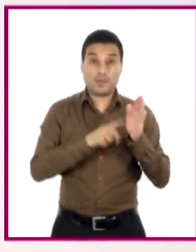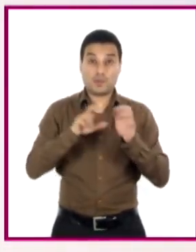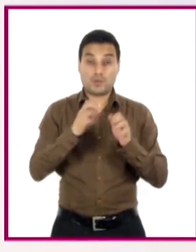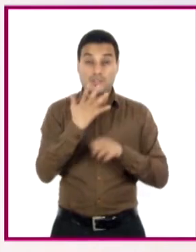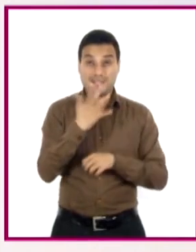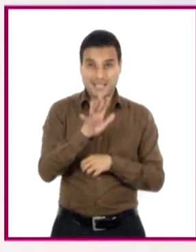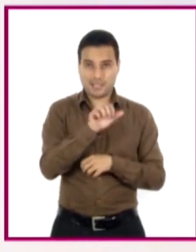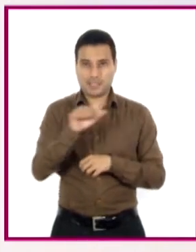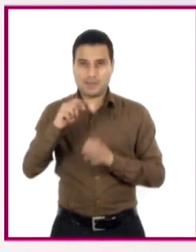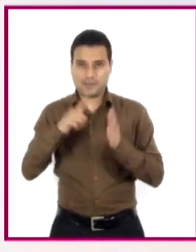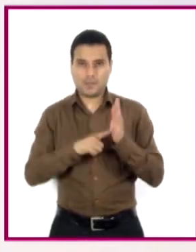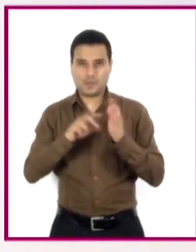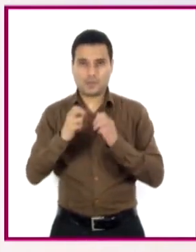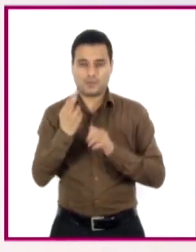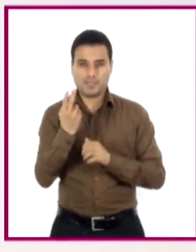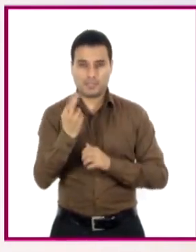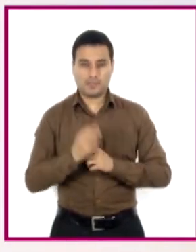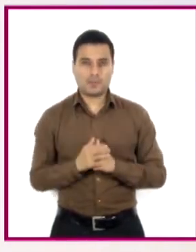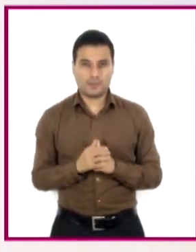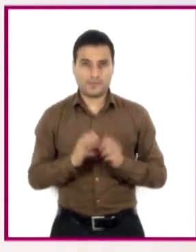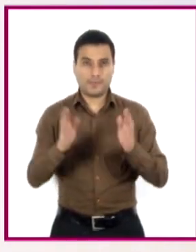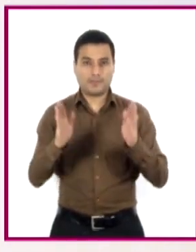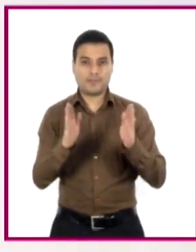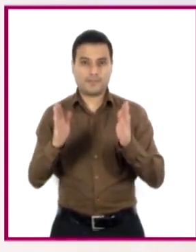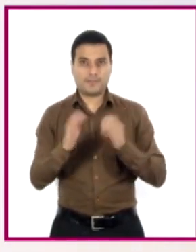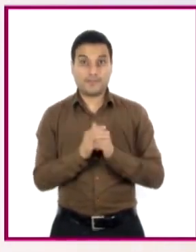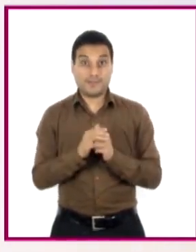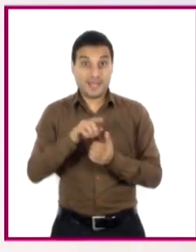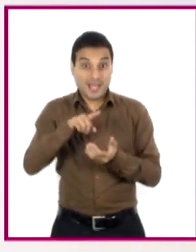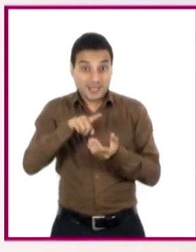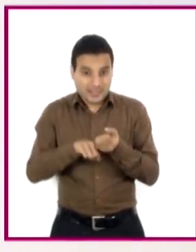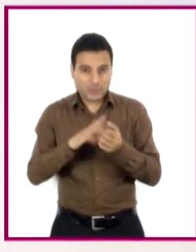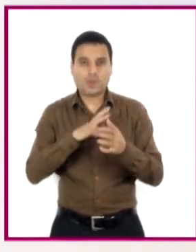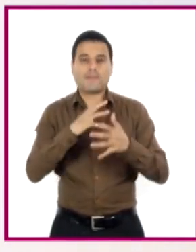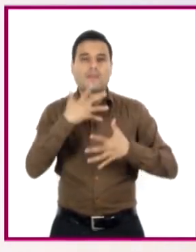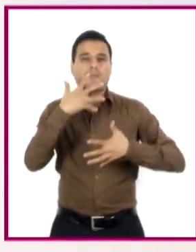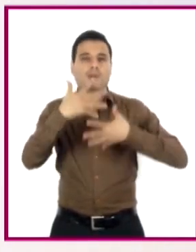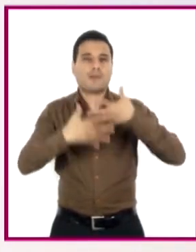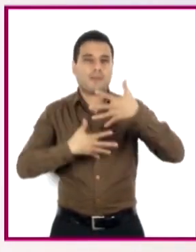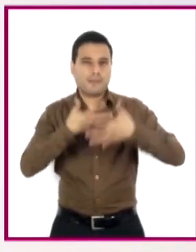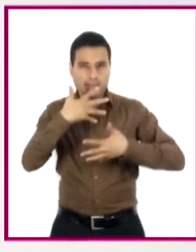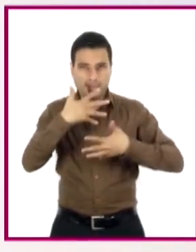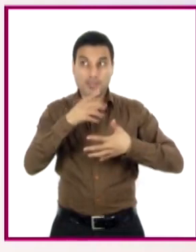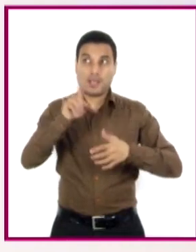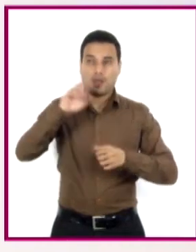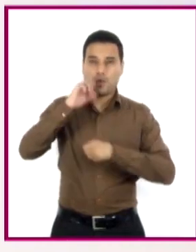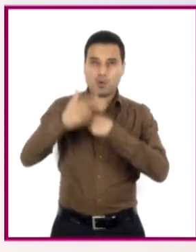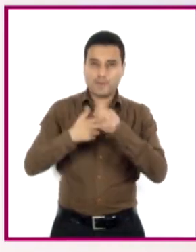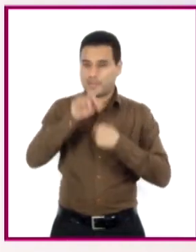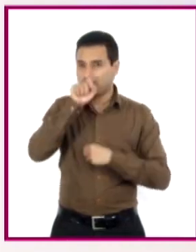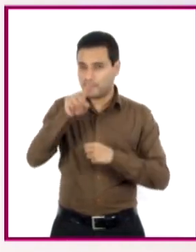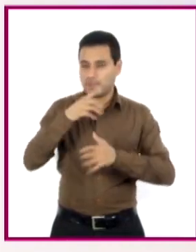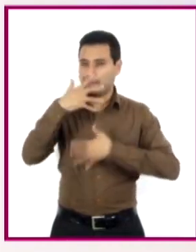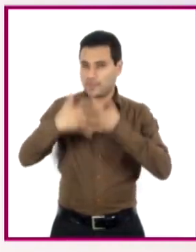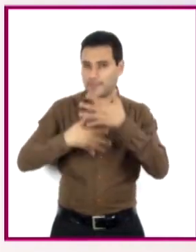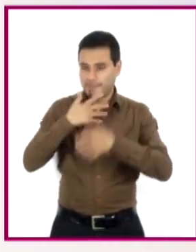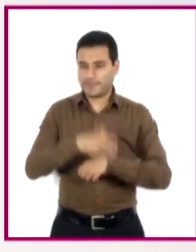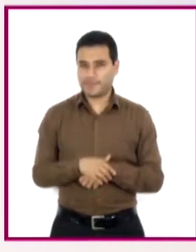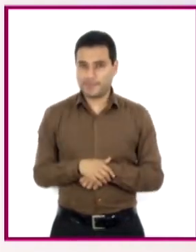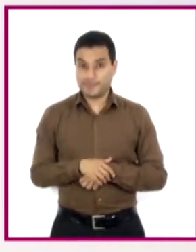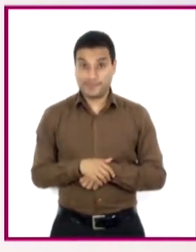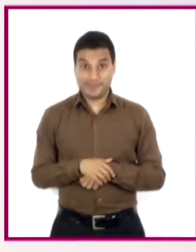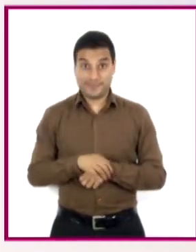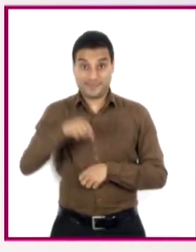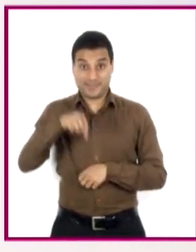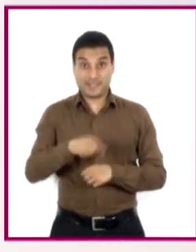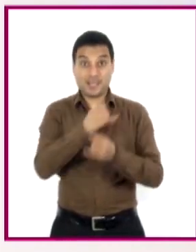y 1825, en medio de diversos procesos históricos simultáneos. Además, las independencias